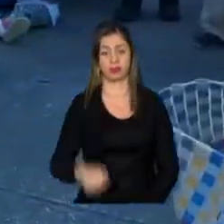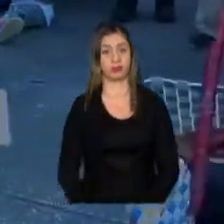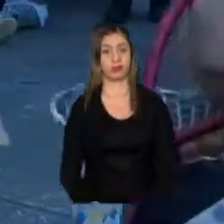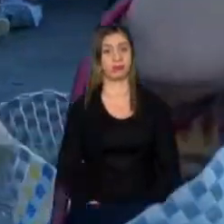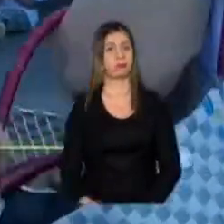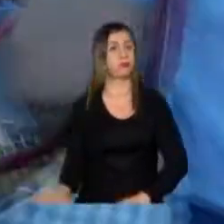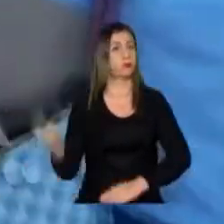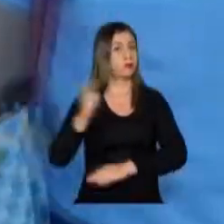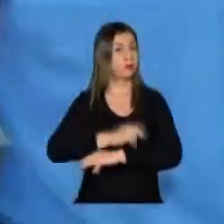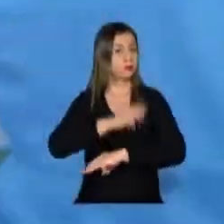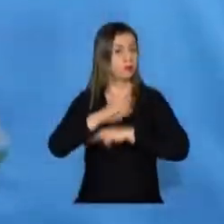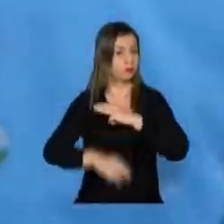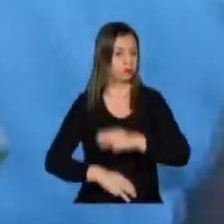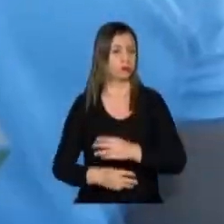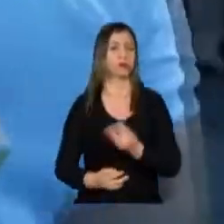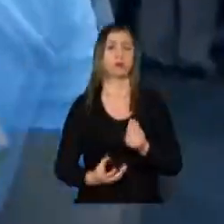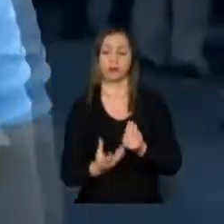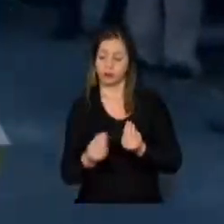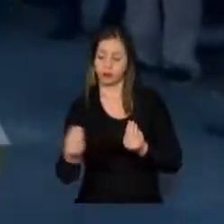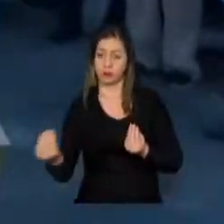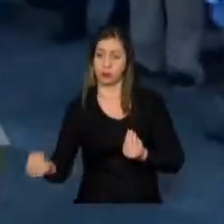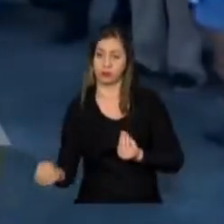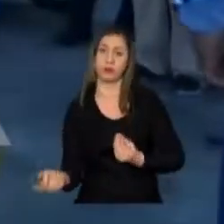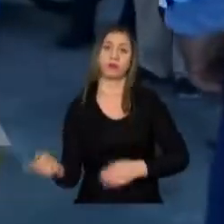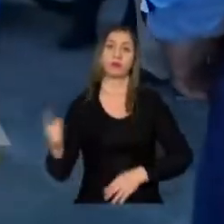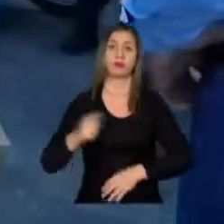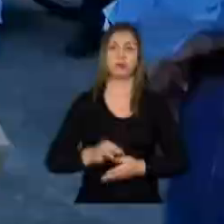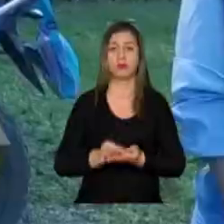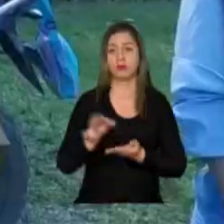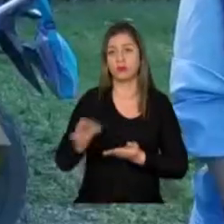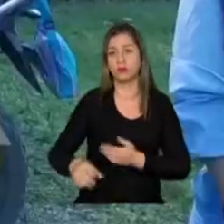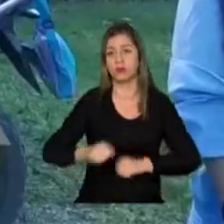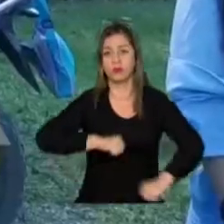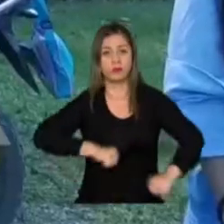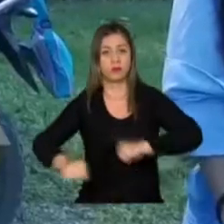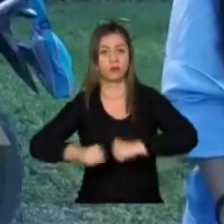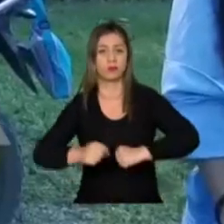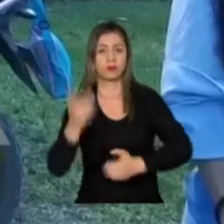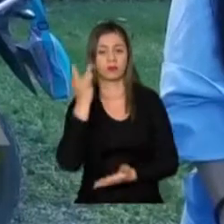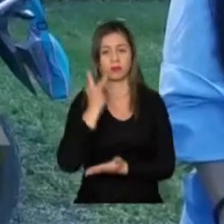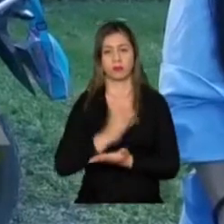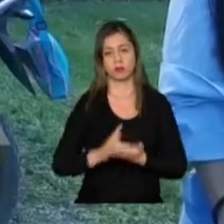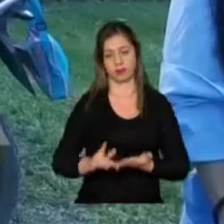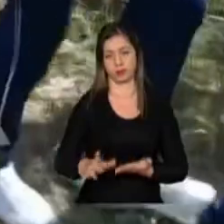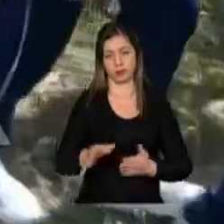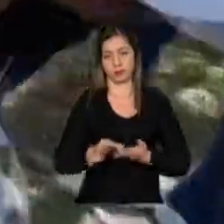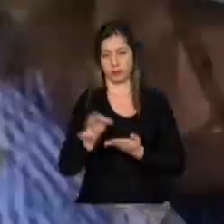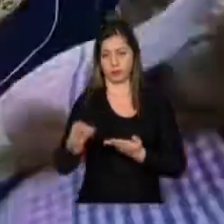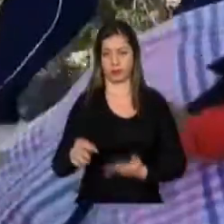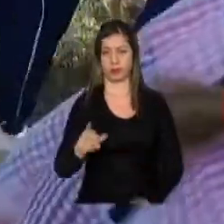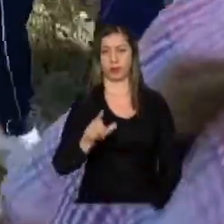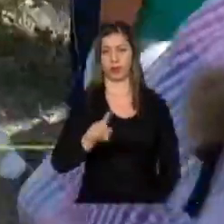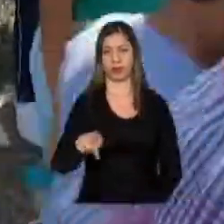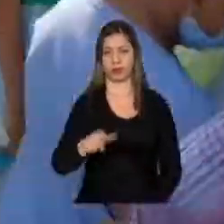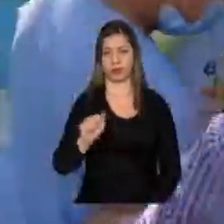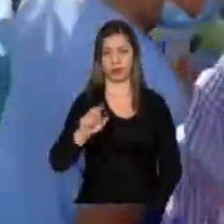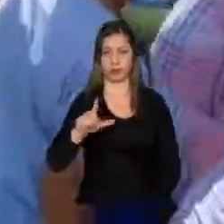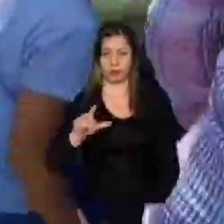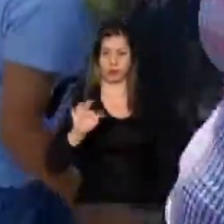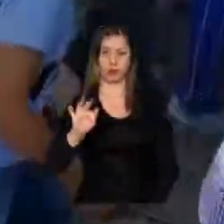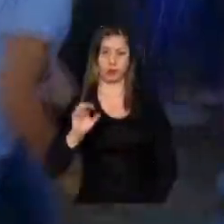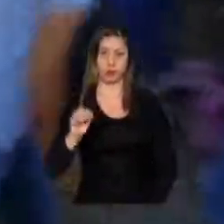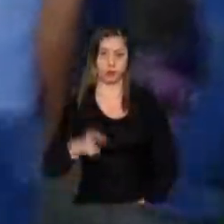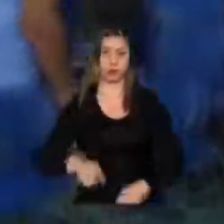los Humedales, varias organizaciones del municipio de Andalucía realizaron una jornada de limpieza en el corregimiento El Salto, a la margen del río Cauca, donde la